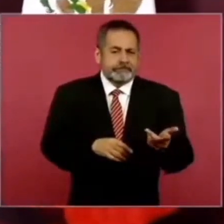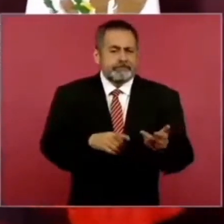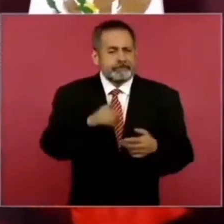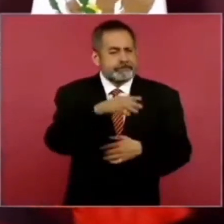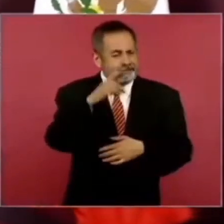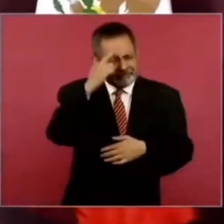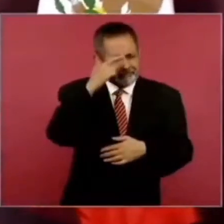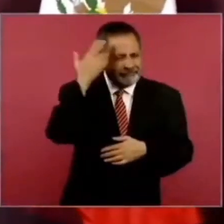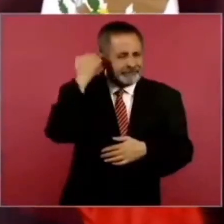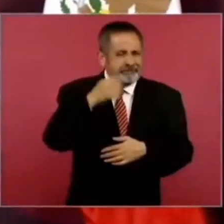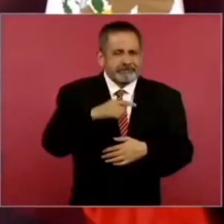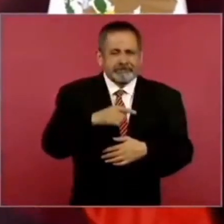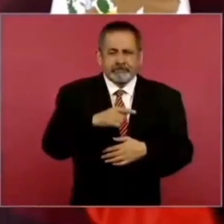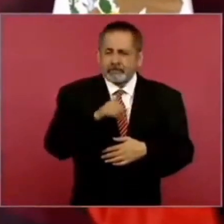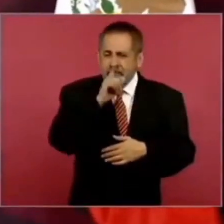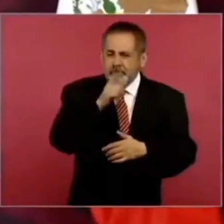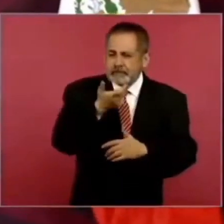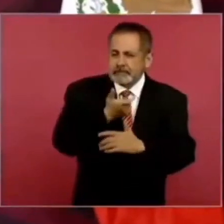maiceo,